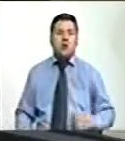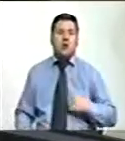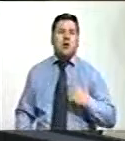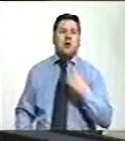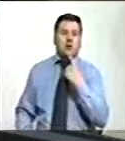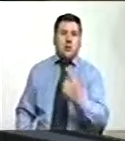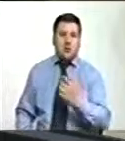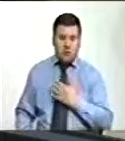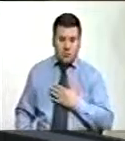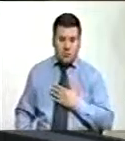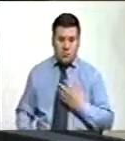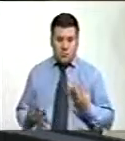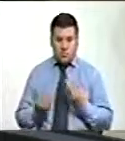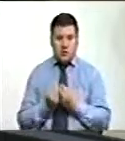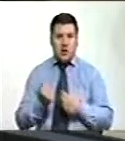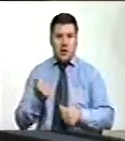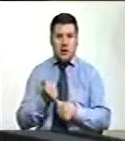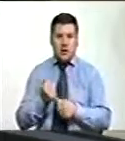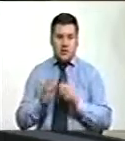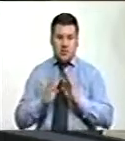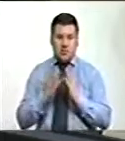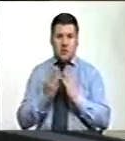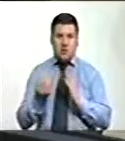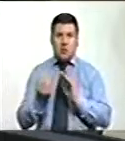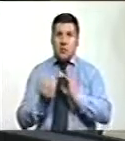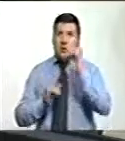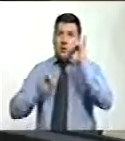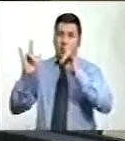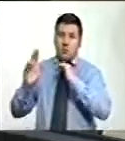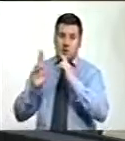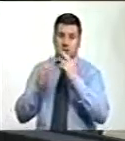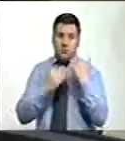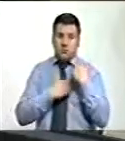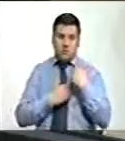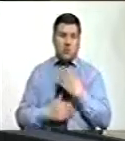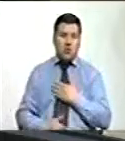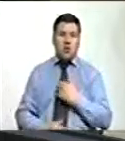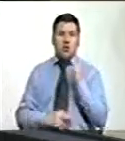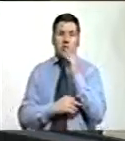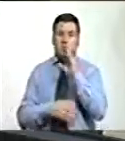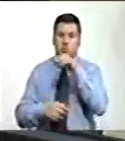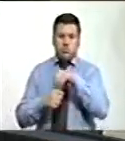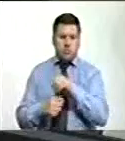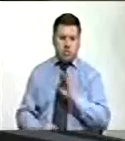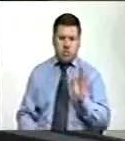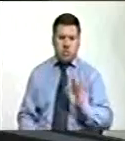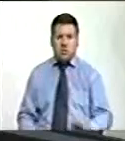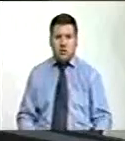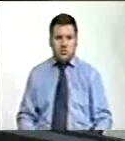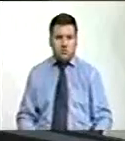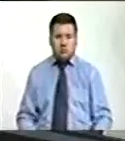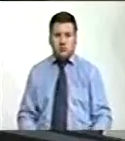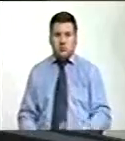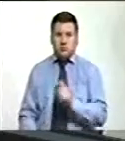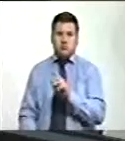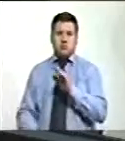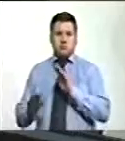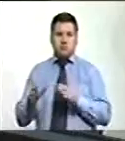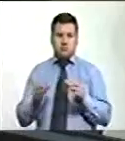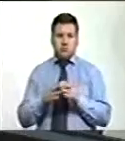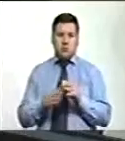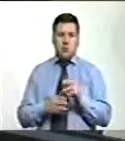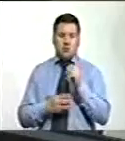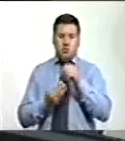de miembro asesor de la Comisión de Relaciones Exteriores, de ninguna manera como vocero y de ninguna manera como una persona que representa la visión del partido,